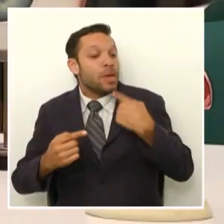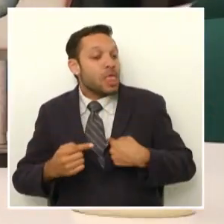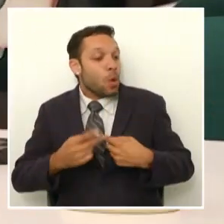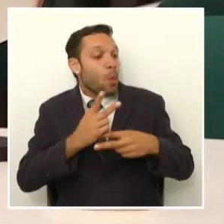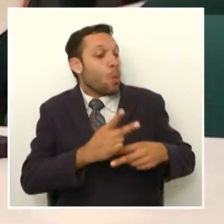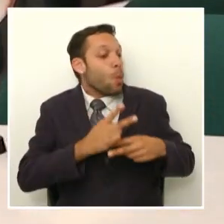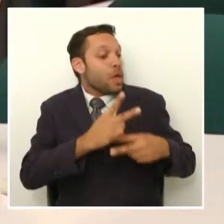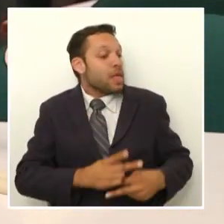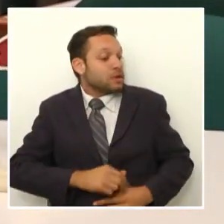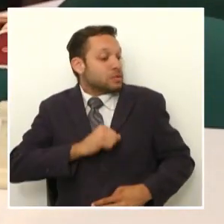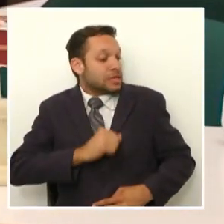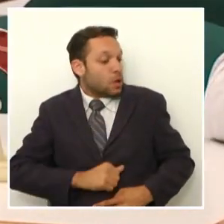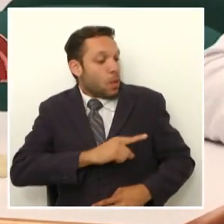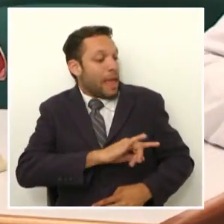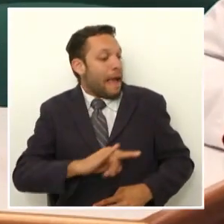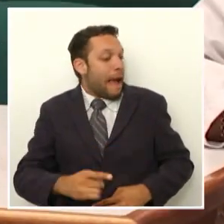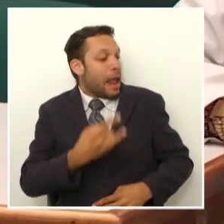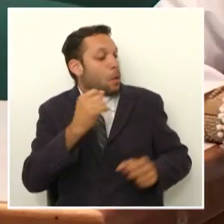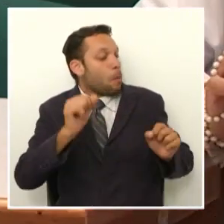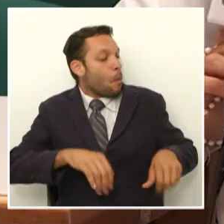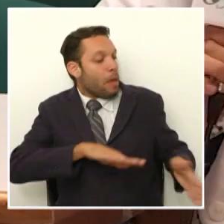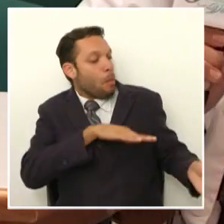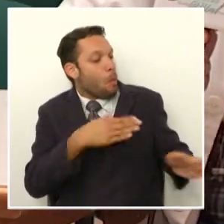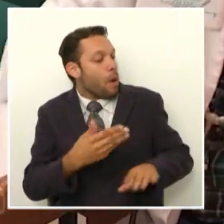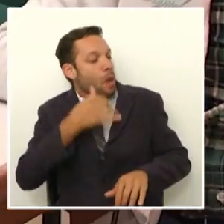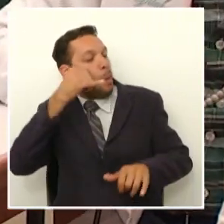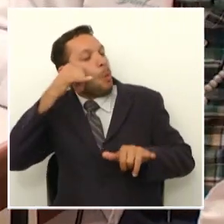hacía operar, que es que la anestesia es muy peligrosa.